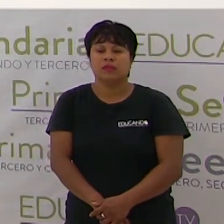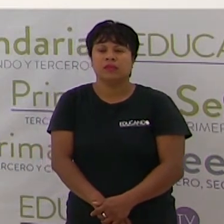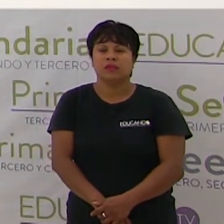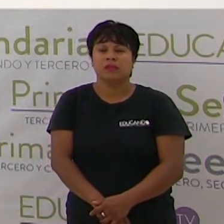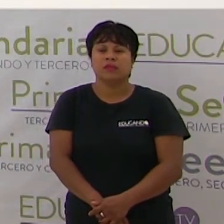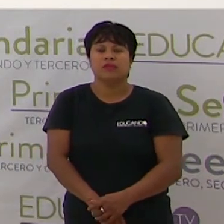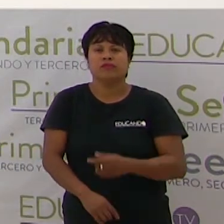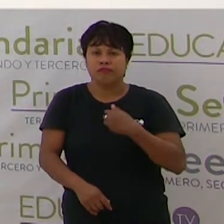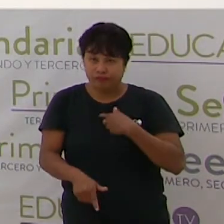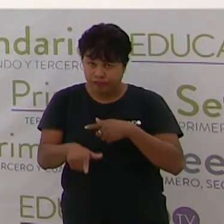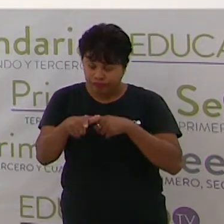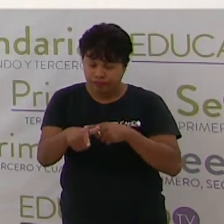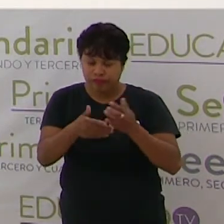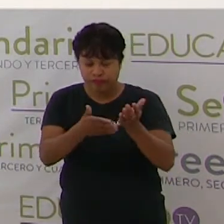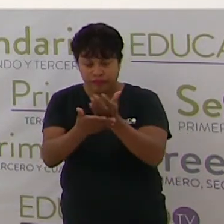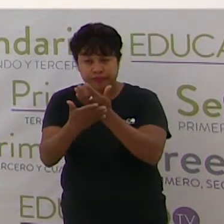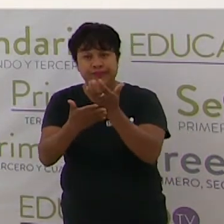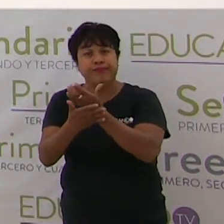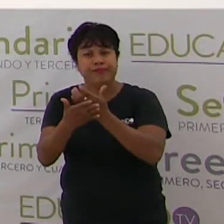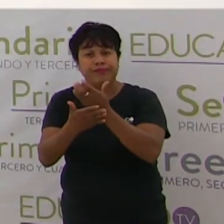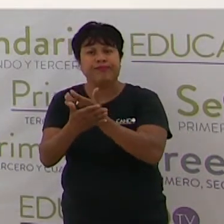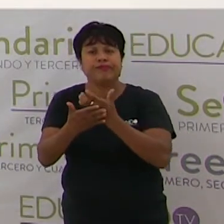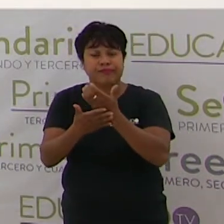Y voy a seguir quitando